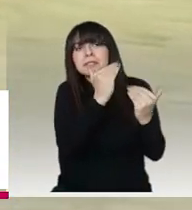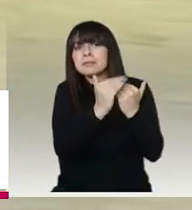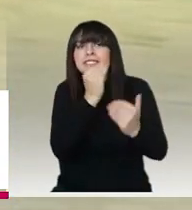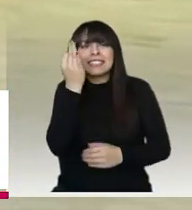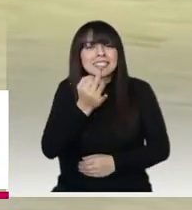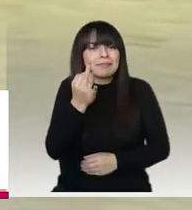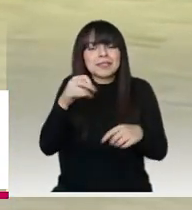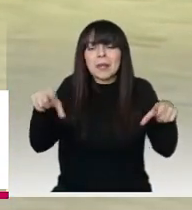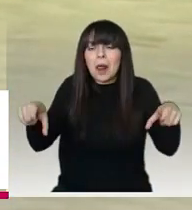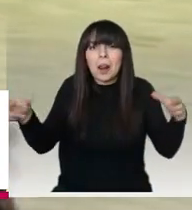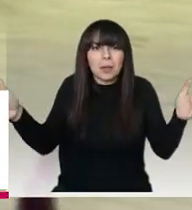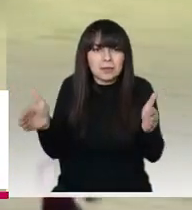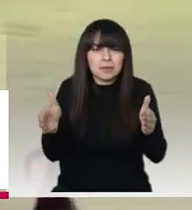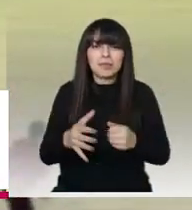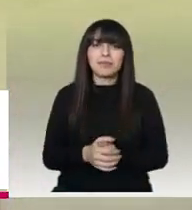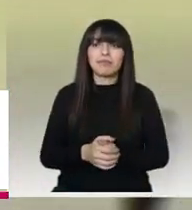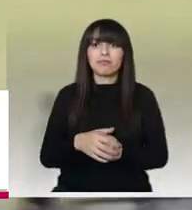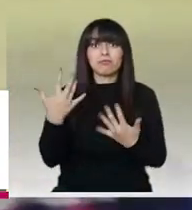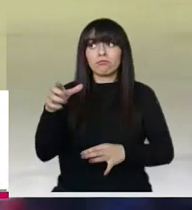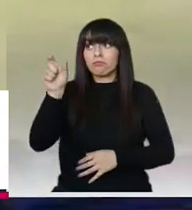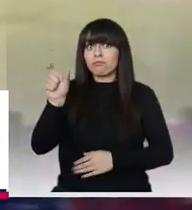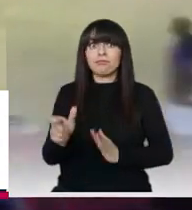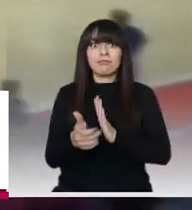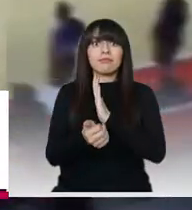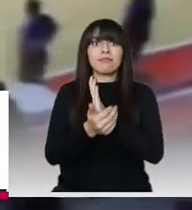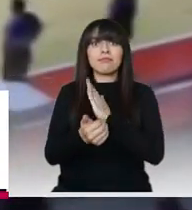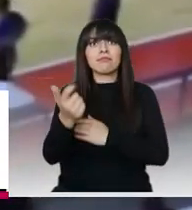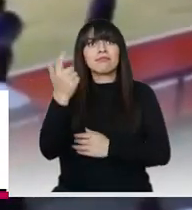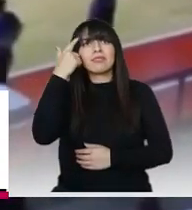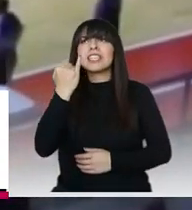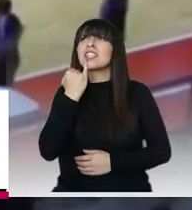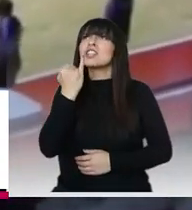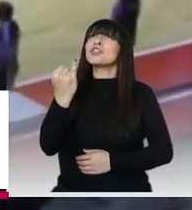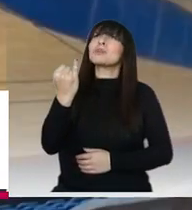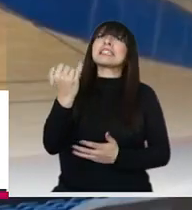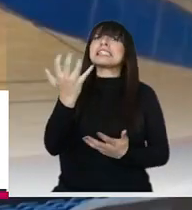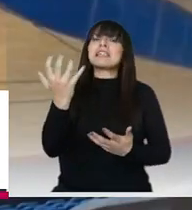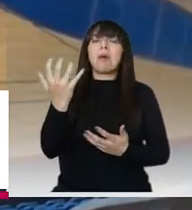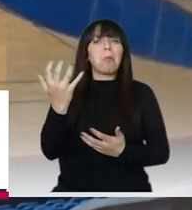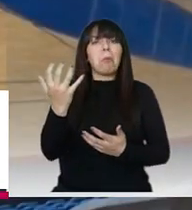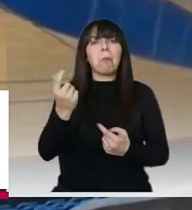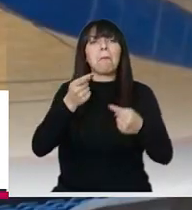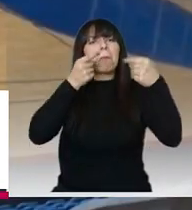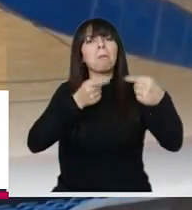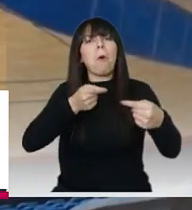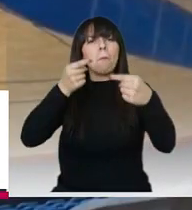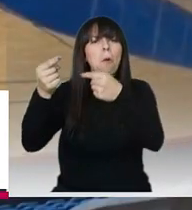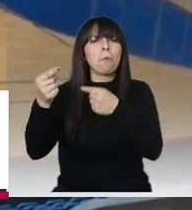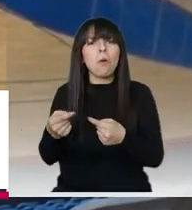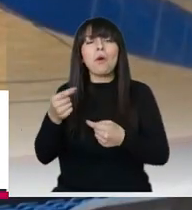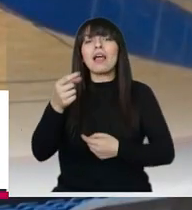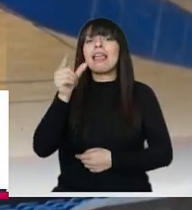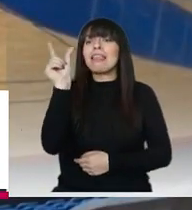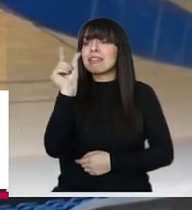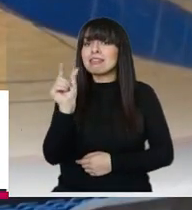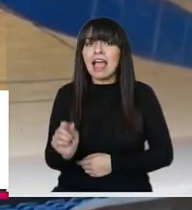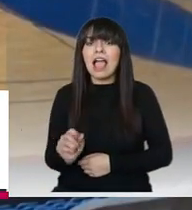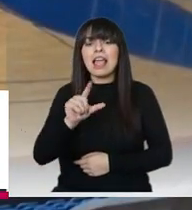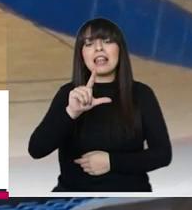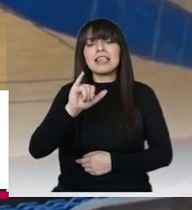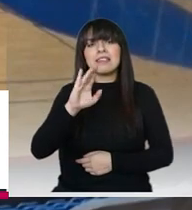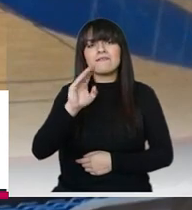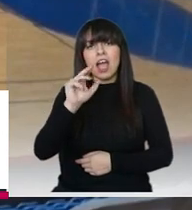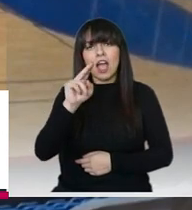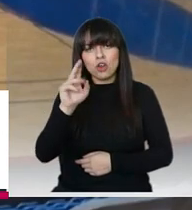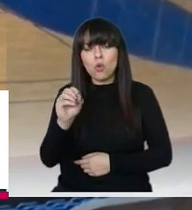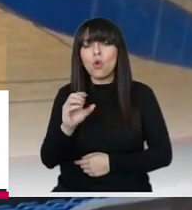magia no distinguen idiomas, por eso ha tenido la oportunidad de jugar en países como Italia, Líbano, Kosovo y Kuwait, donde su